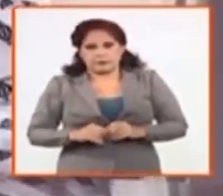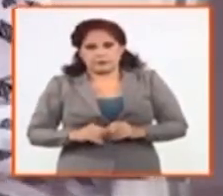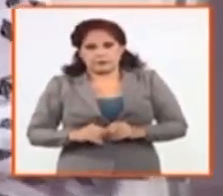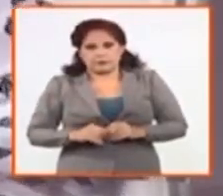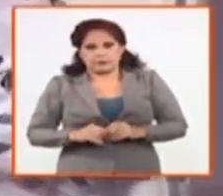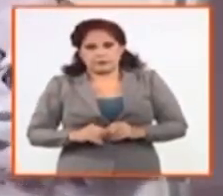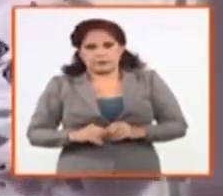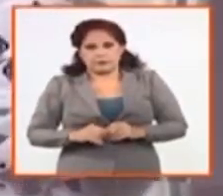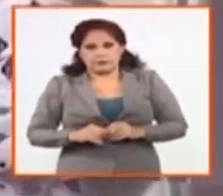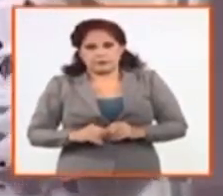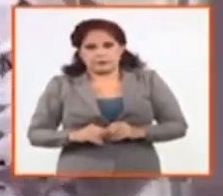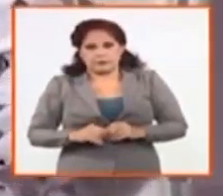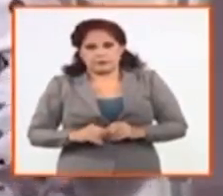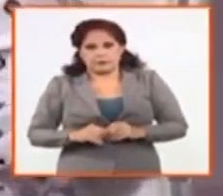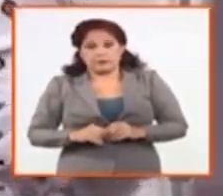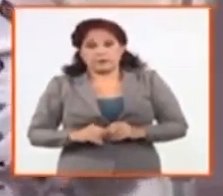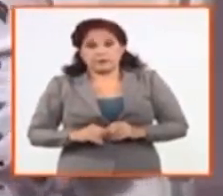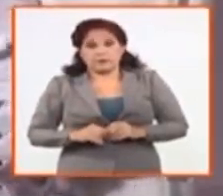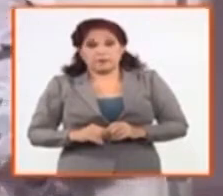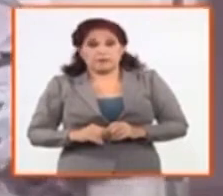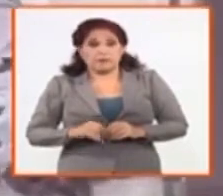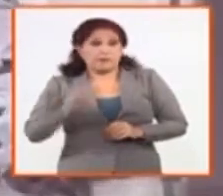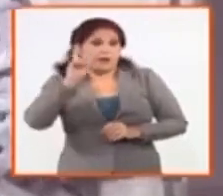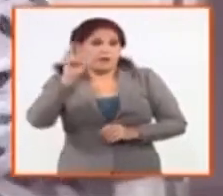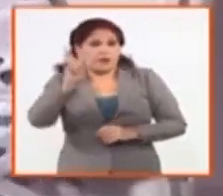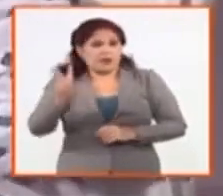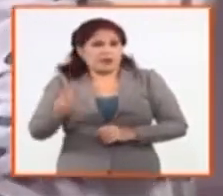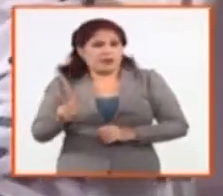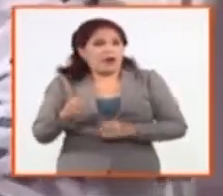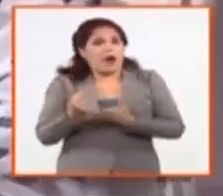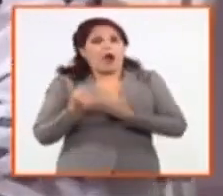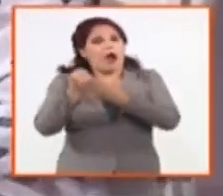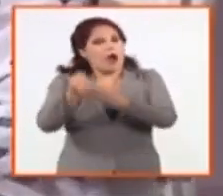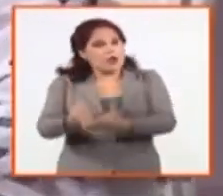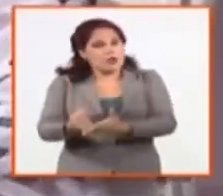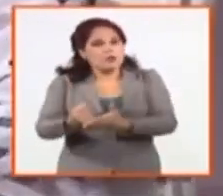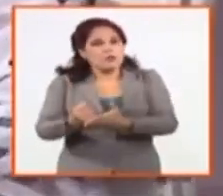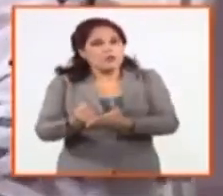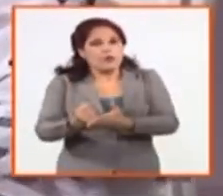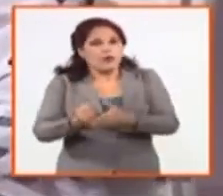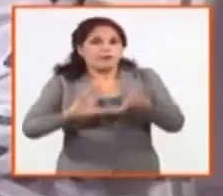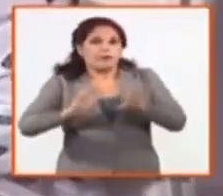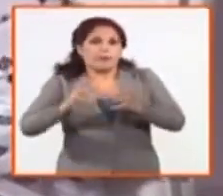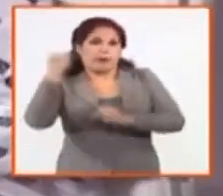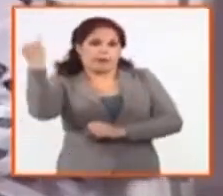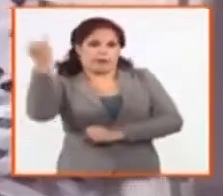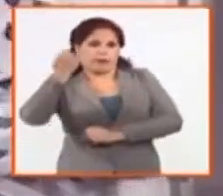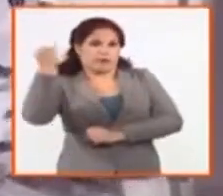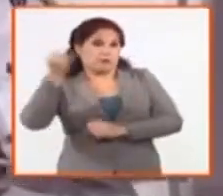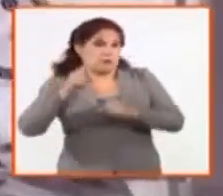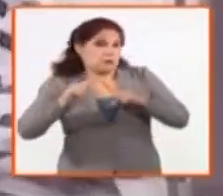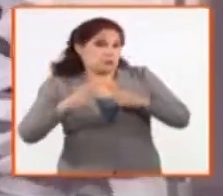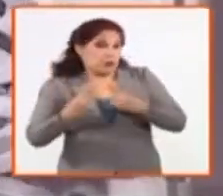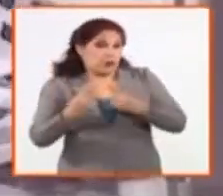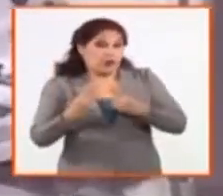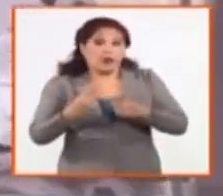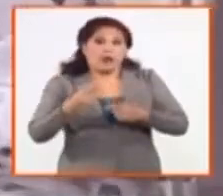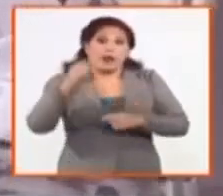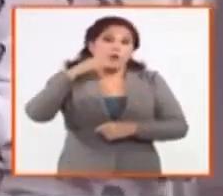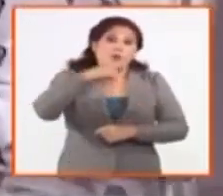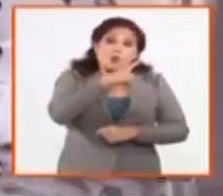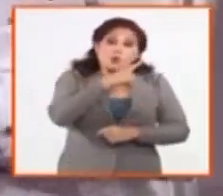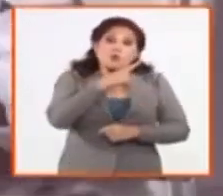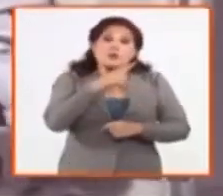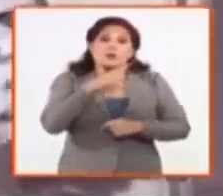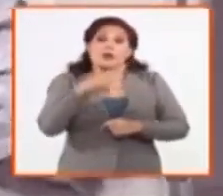interesantes. Vietnam contribuyó a la distensión en el orden internacional, porque los dos polos, los dos hegemones, cuando